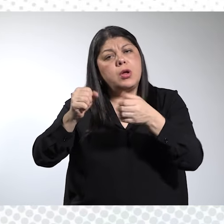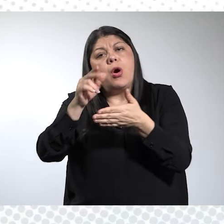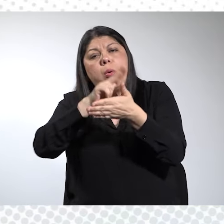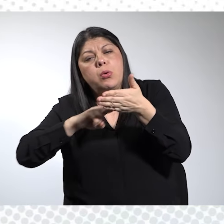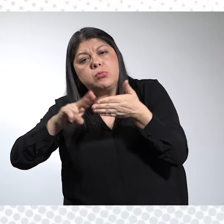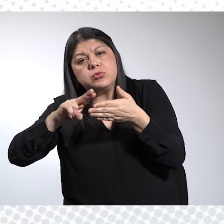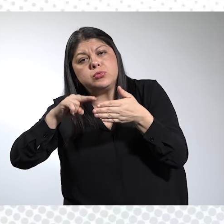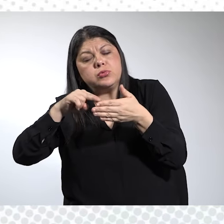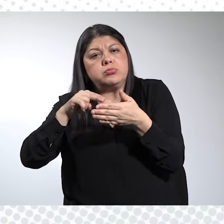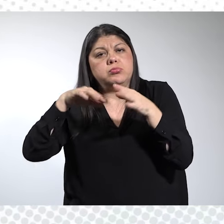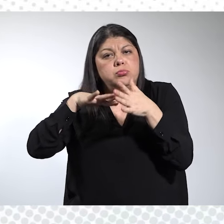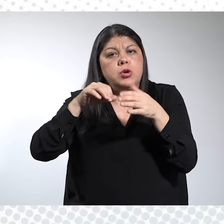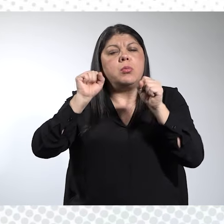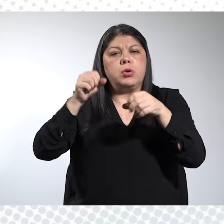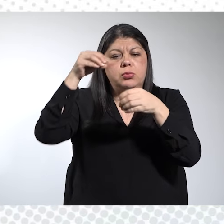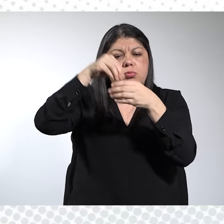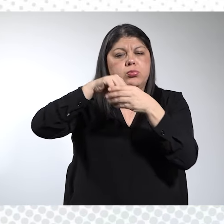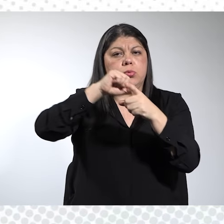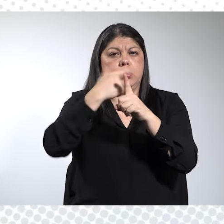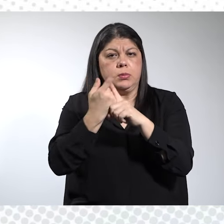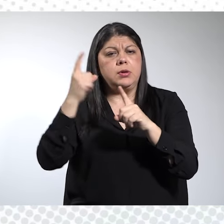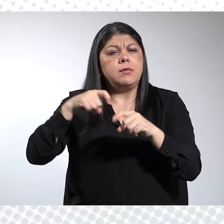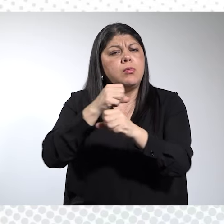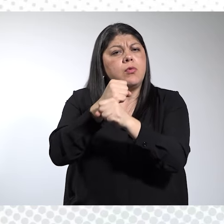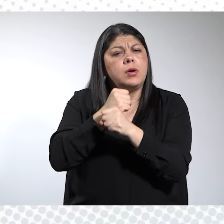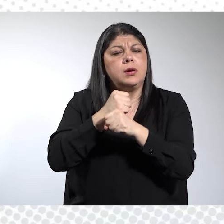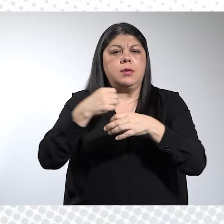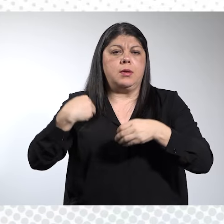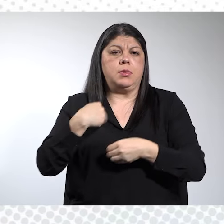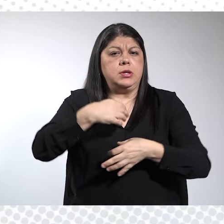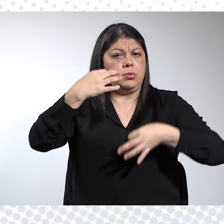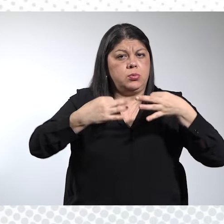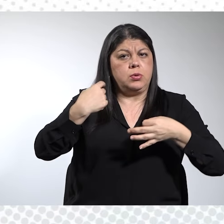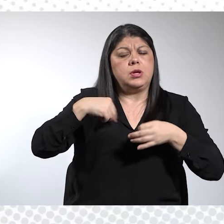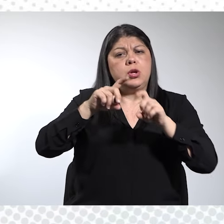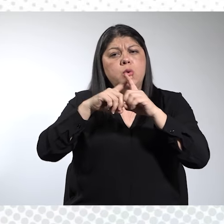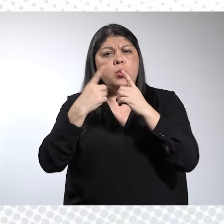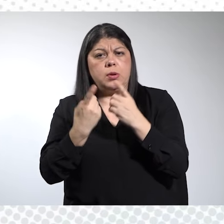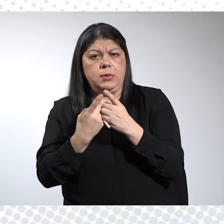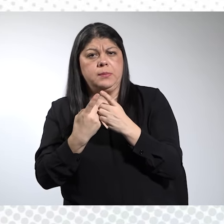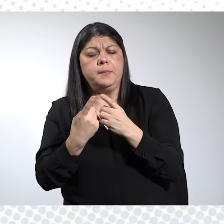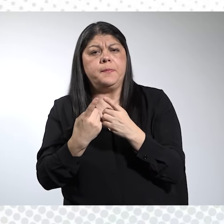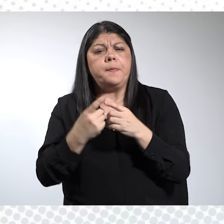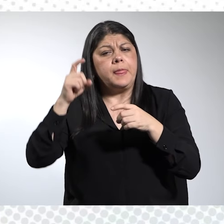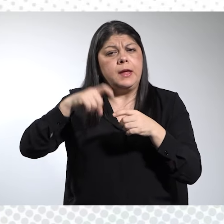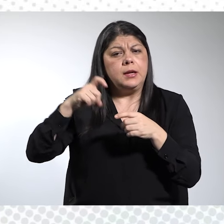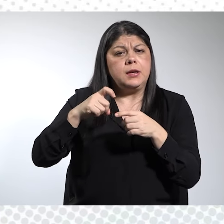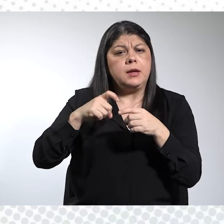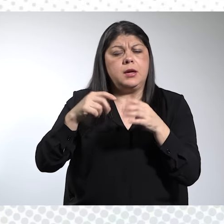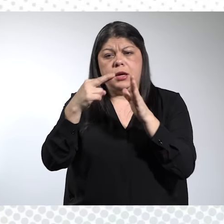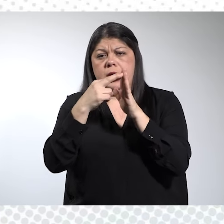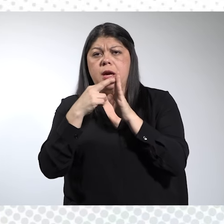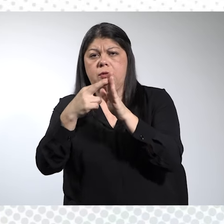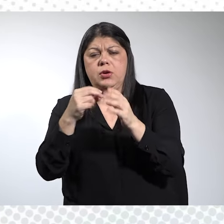con estudios universitarios y se pueden reinsertar, pero hay que fortalecer adaptación social. Es un departamento súper necesario en